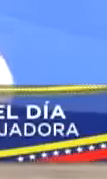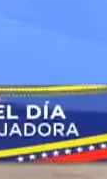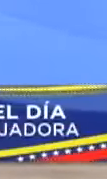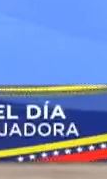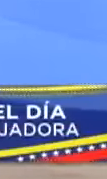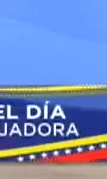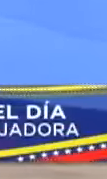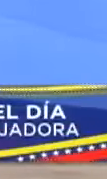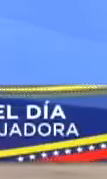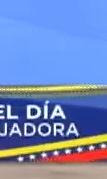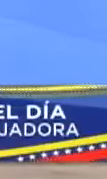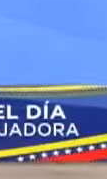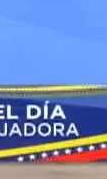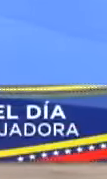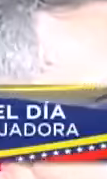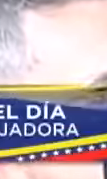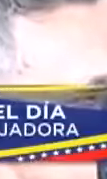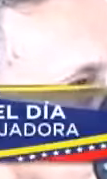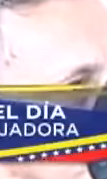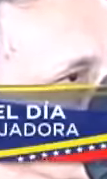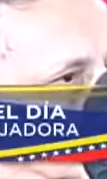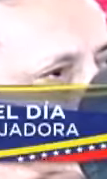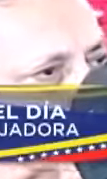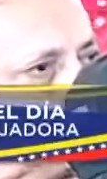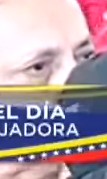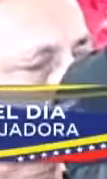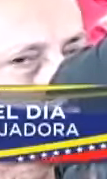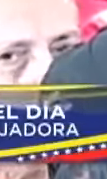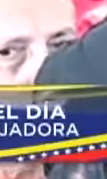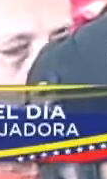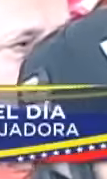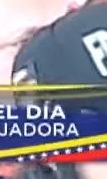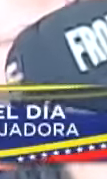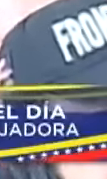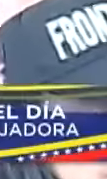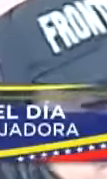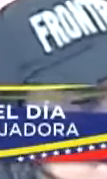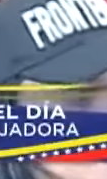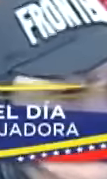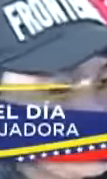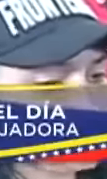derechos laborales, de toda la clase obrera de manera progresiva.